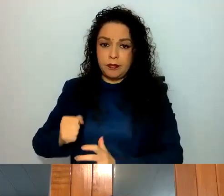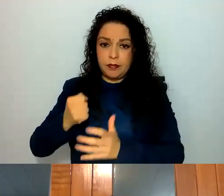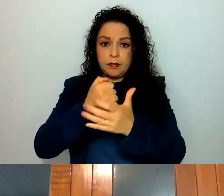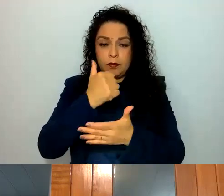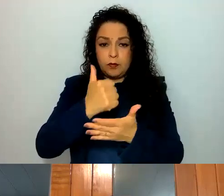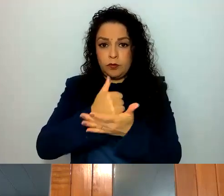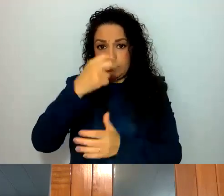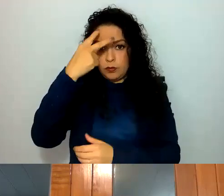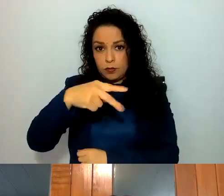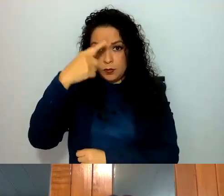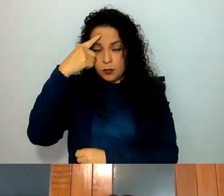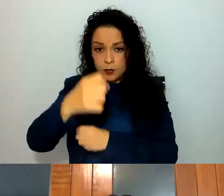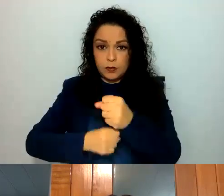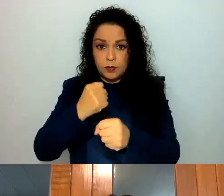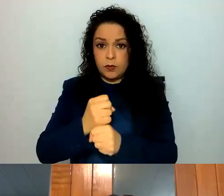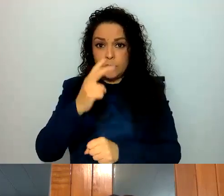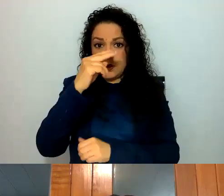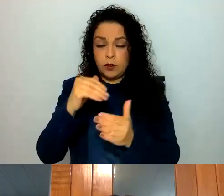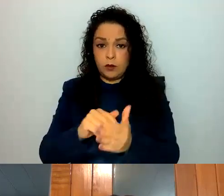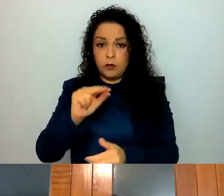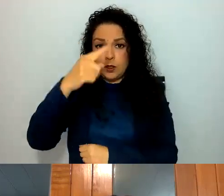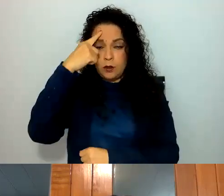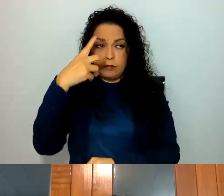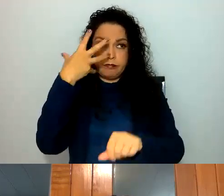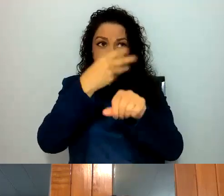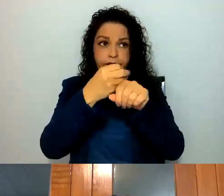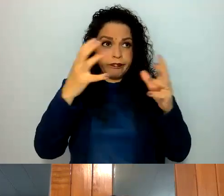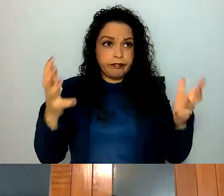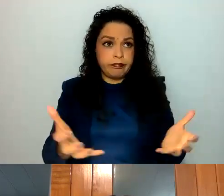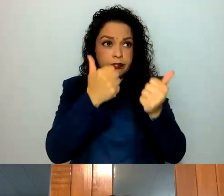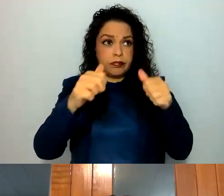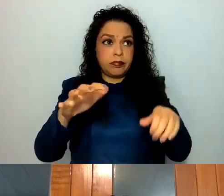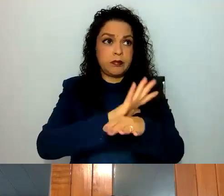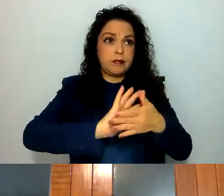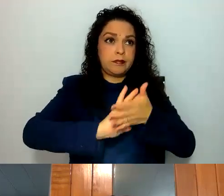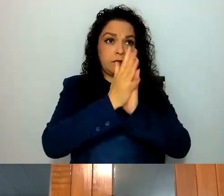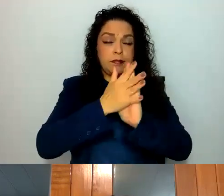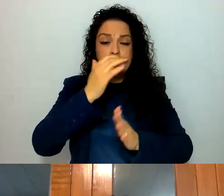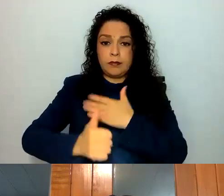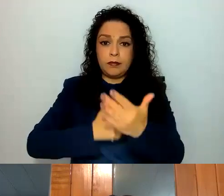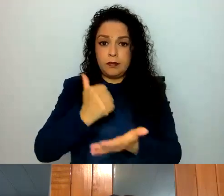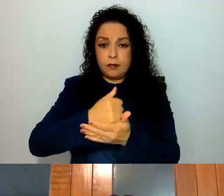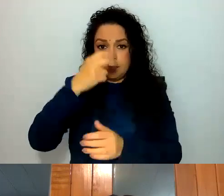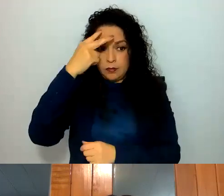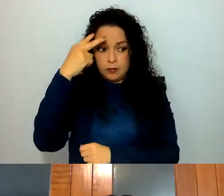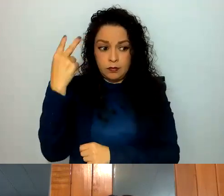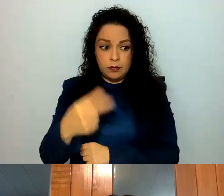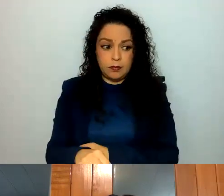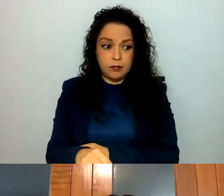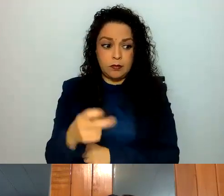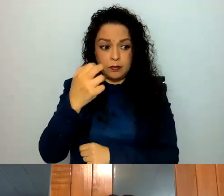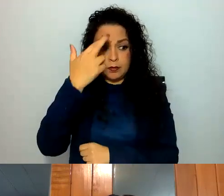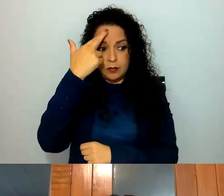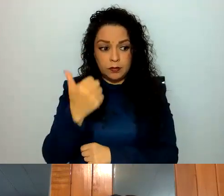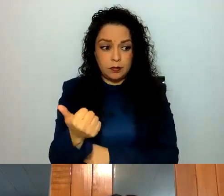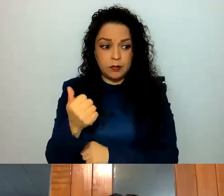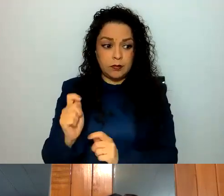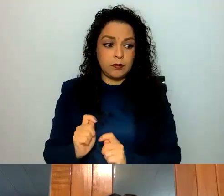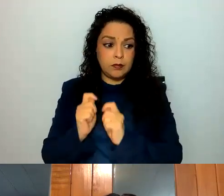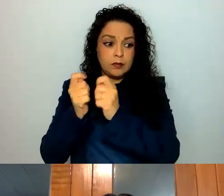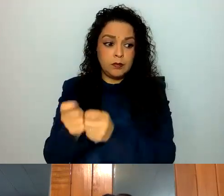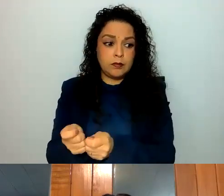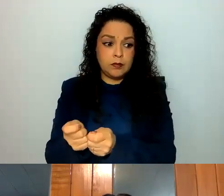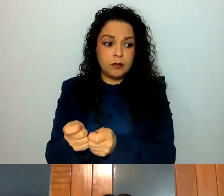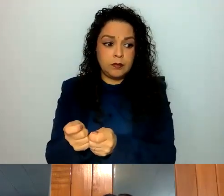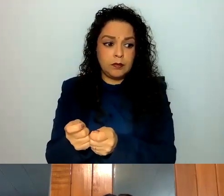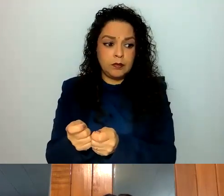2018 respecto a las acciones de reconstrucción, recuperación y transformación de la Ciudad de México y en consecuencia se proporcionan los documentos donde conste